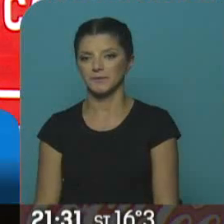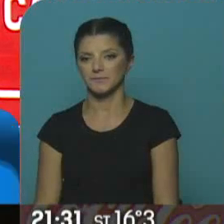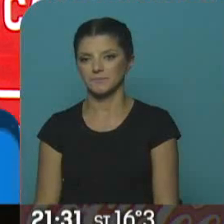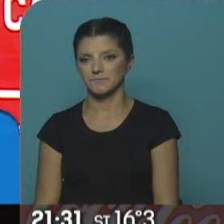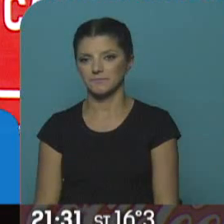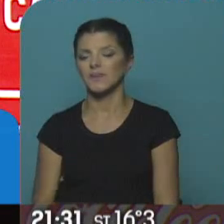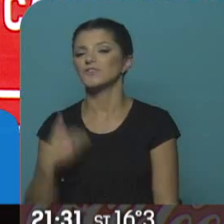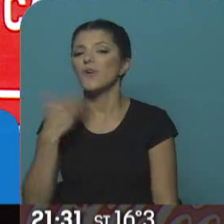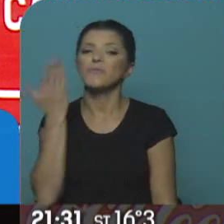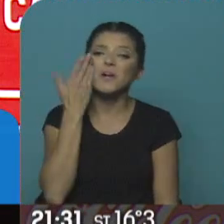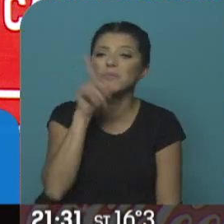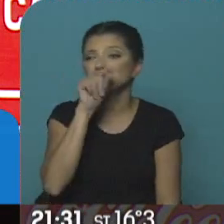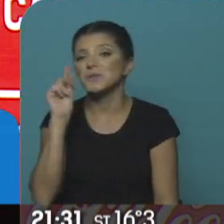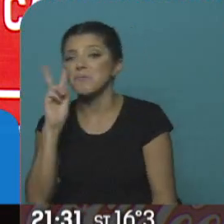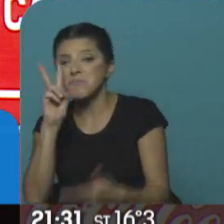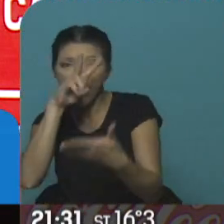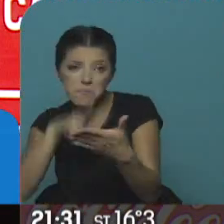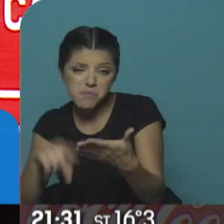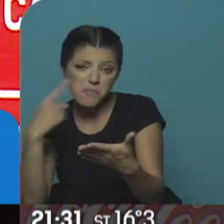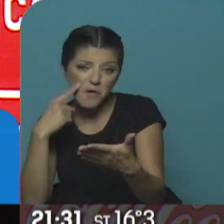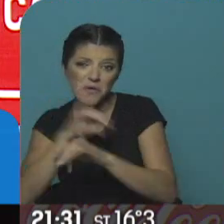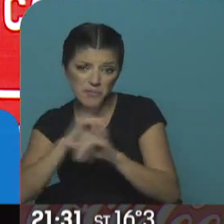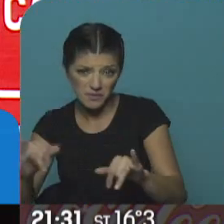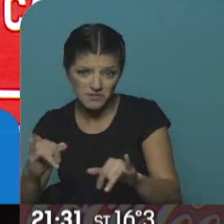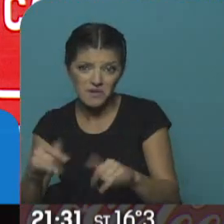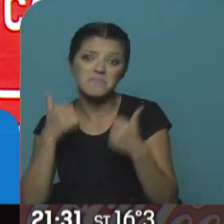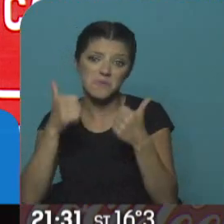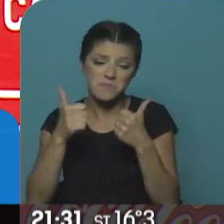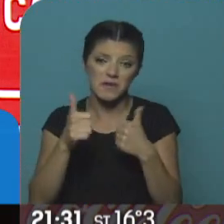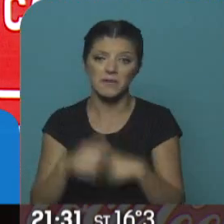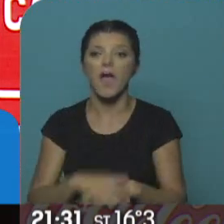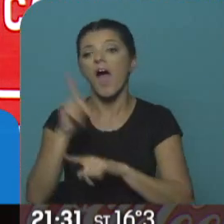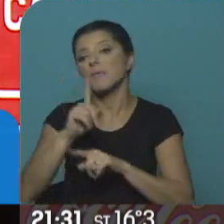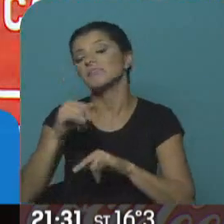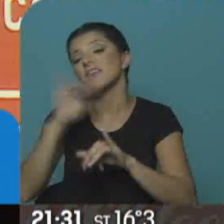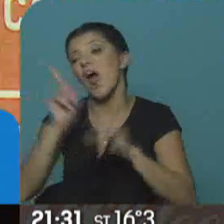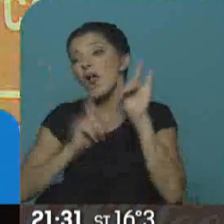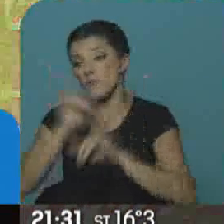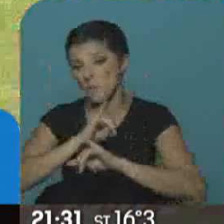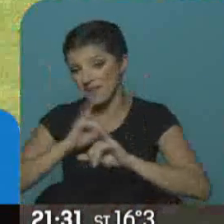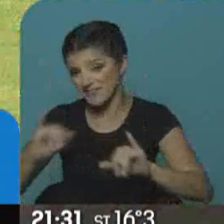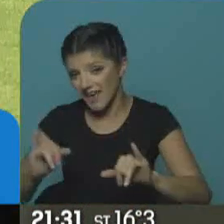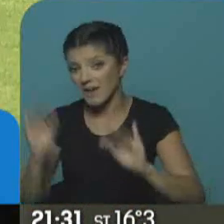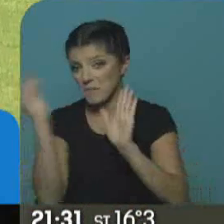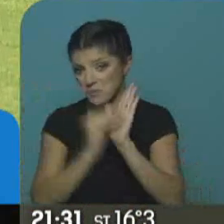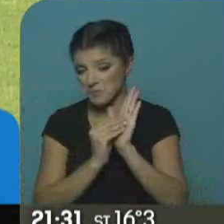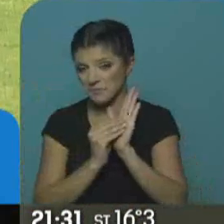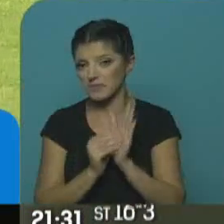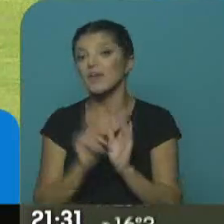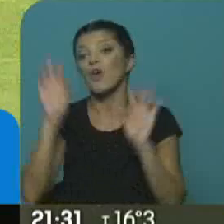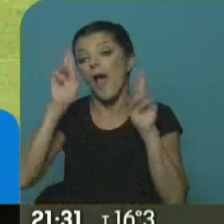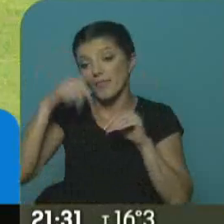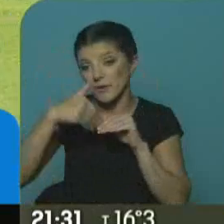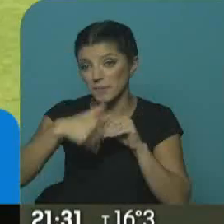sociales las uso para informarme, me hace bien dar un mensaje cuando se puede. Y espero de ahora en